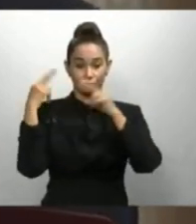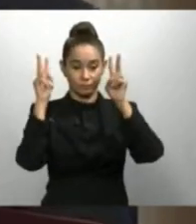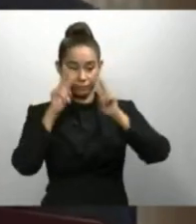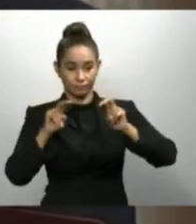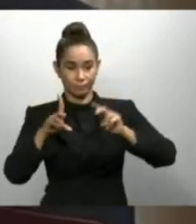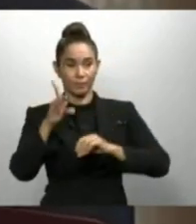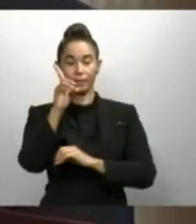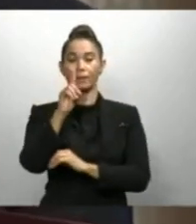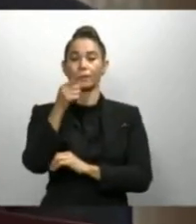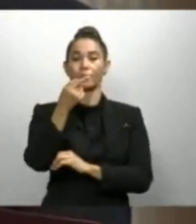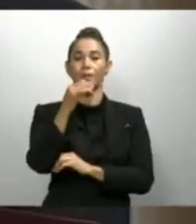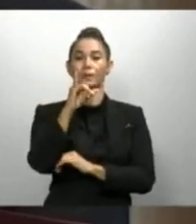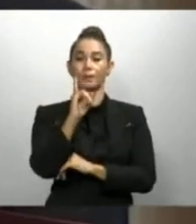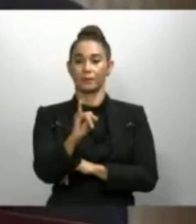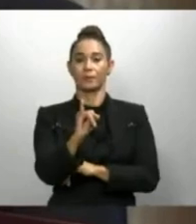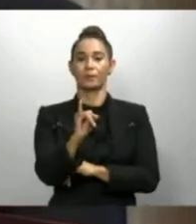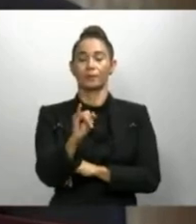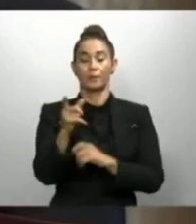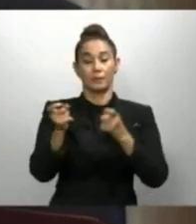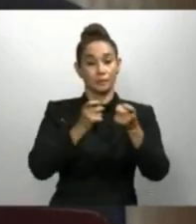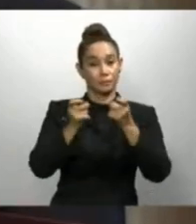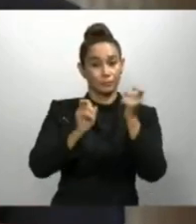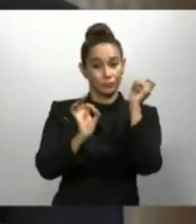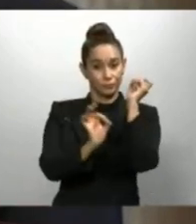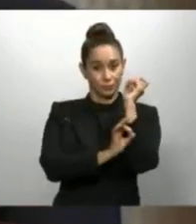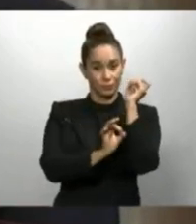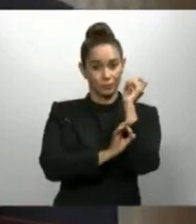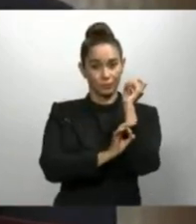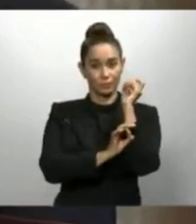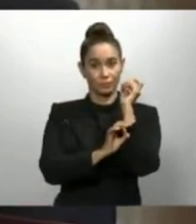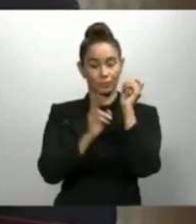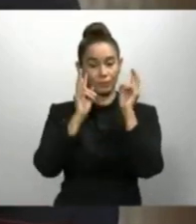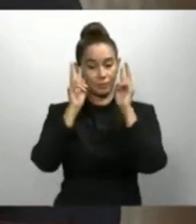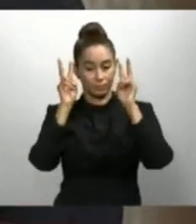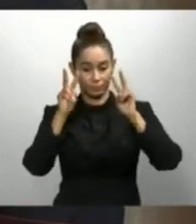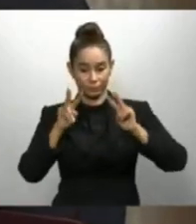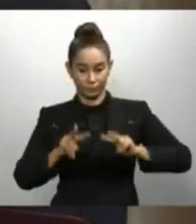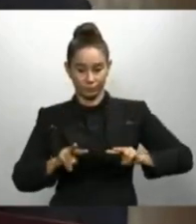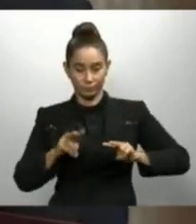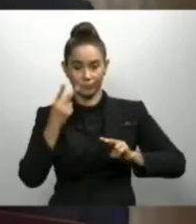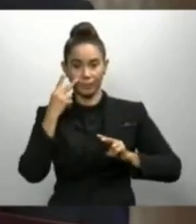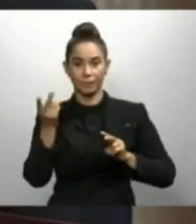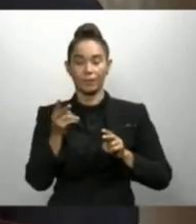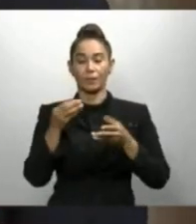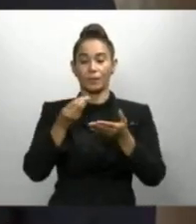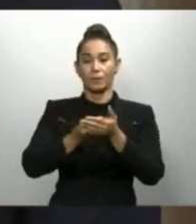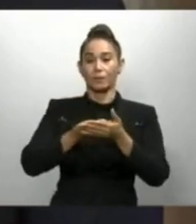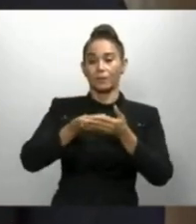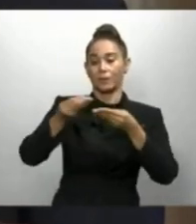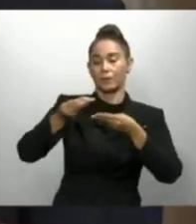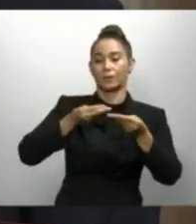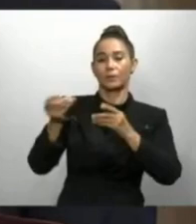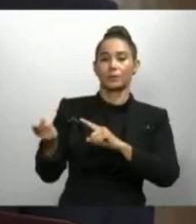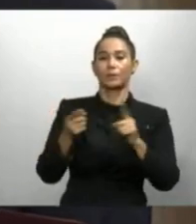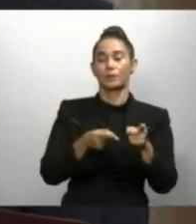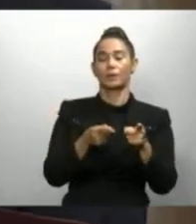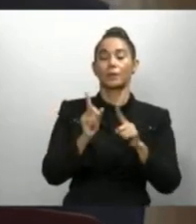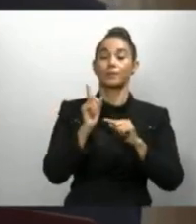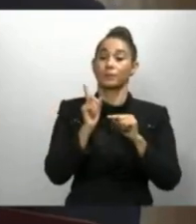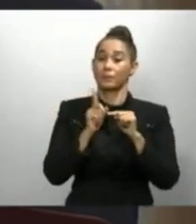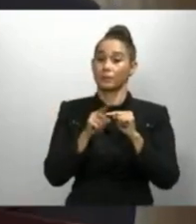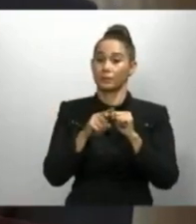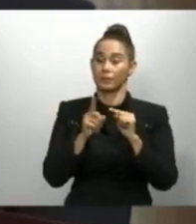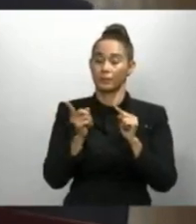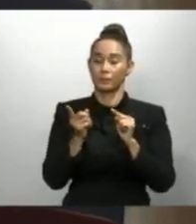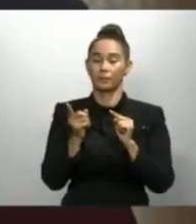la Dirección General de Control de Drogas o la Dirección General de Aduanas, cuando corresponda en la forma